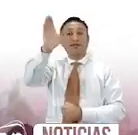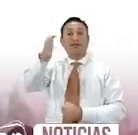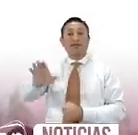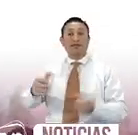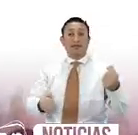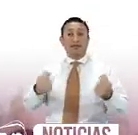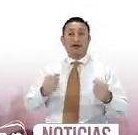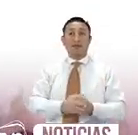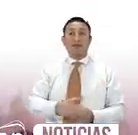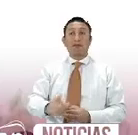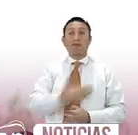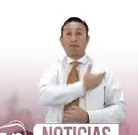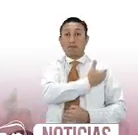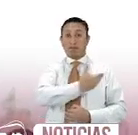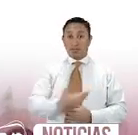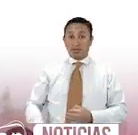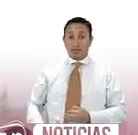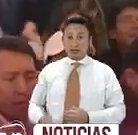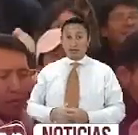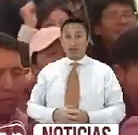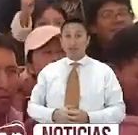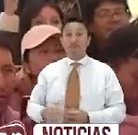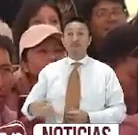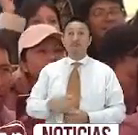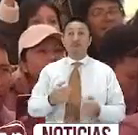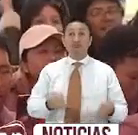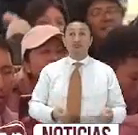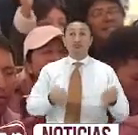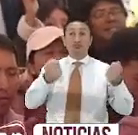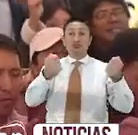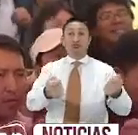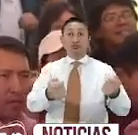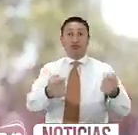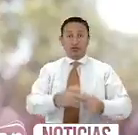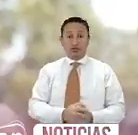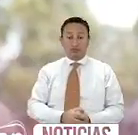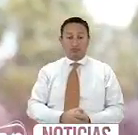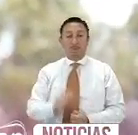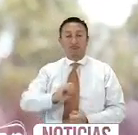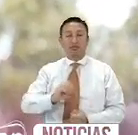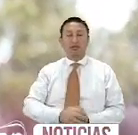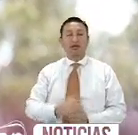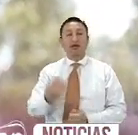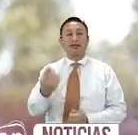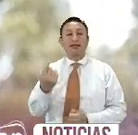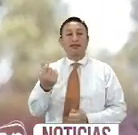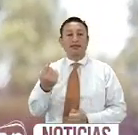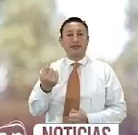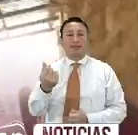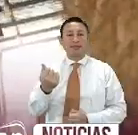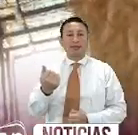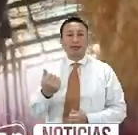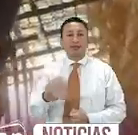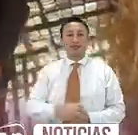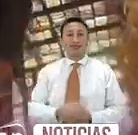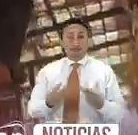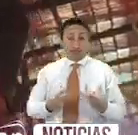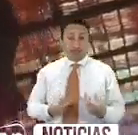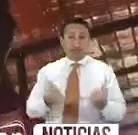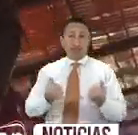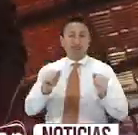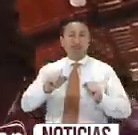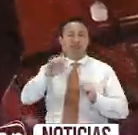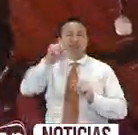la República, Daniel Noboa, estuvo presente en la entrega y señaló que se busca reducir los costos operativos del agro y facilitar